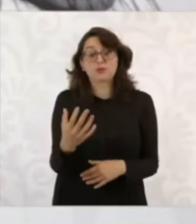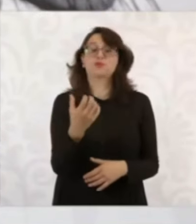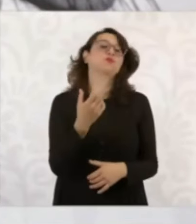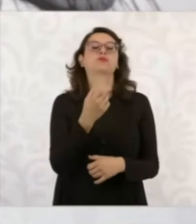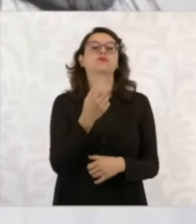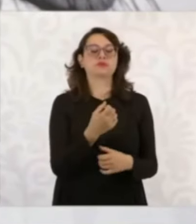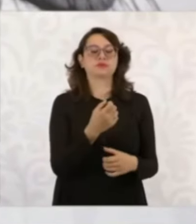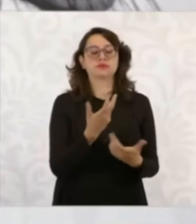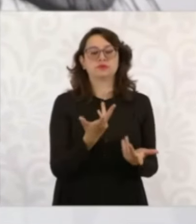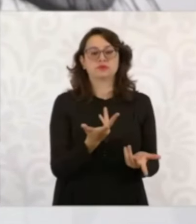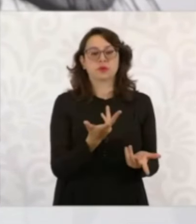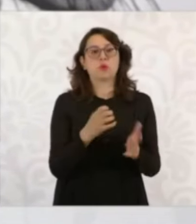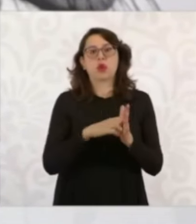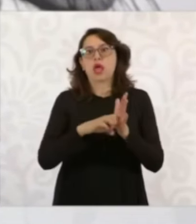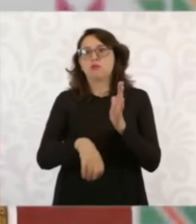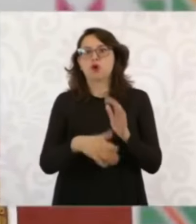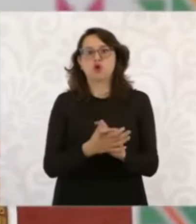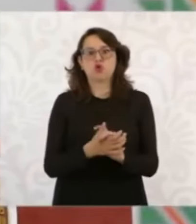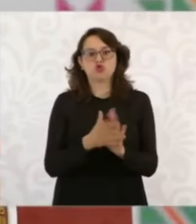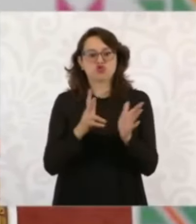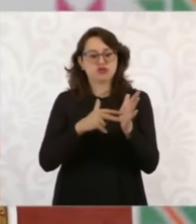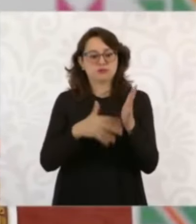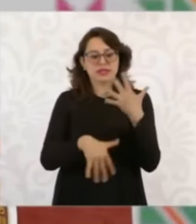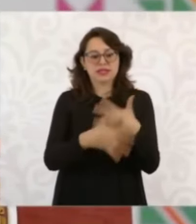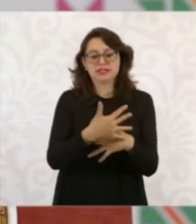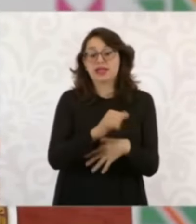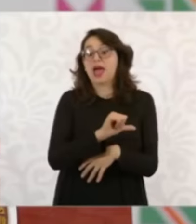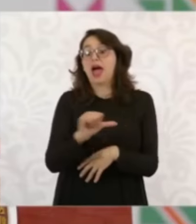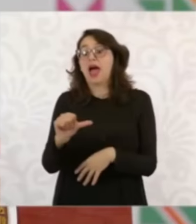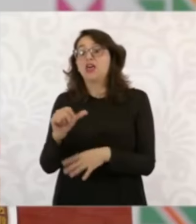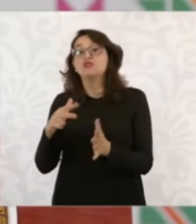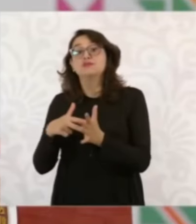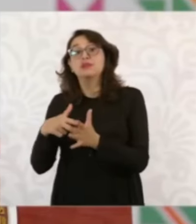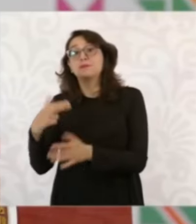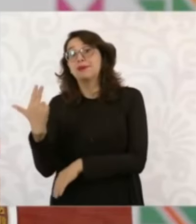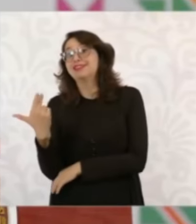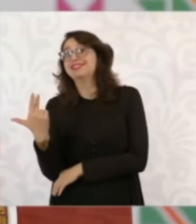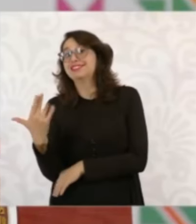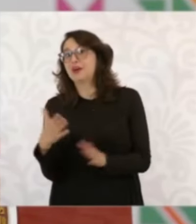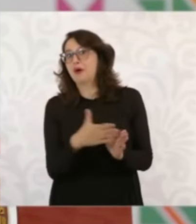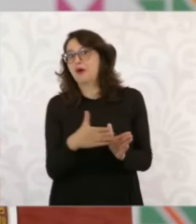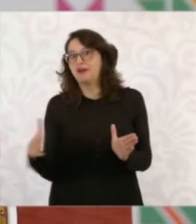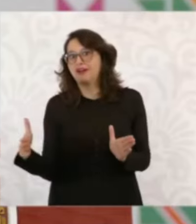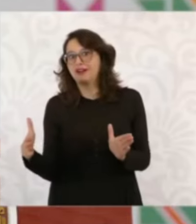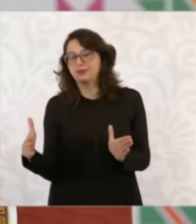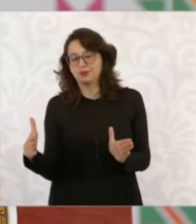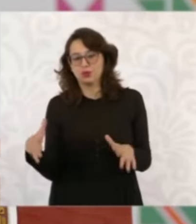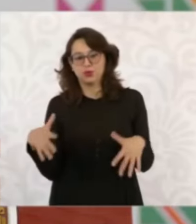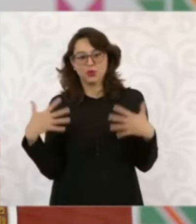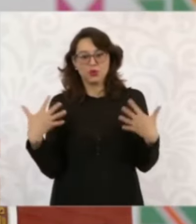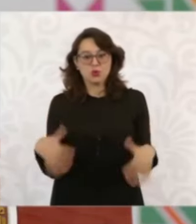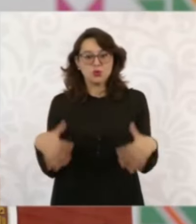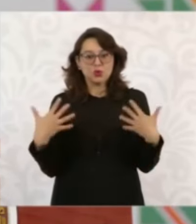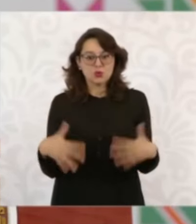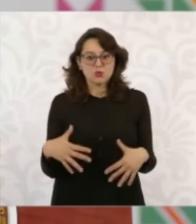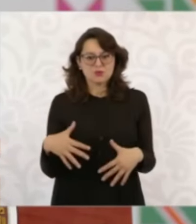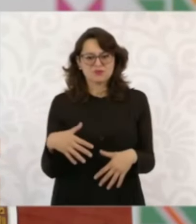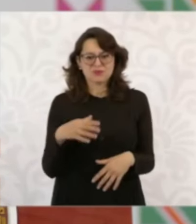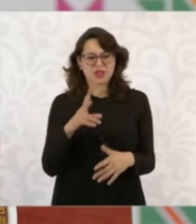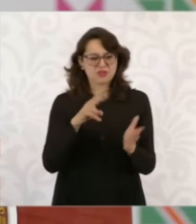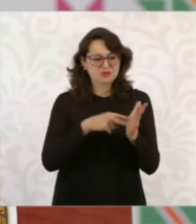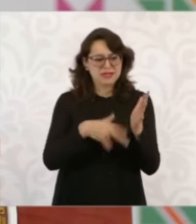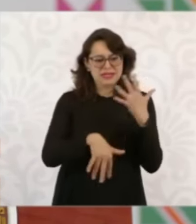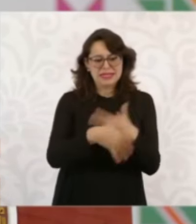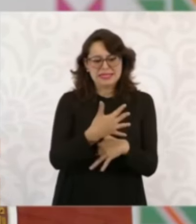al 2025. 2015 fue la formación, bueno, la primera vez que Morena participa en una